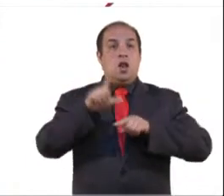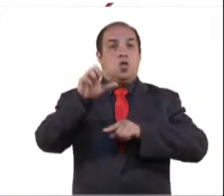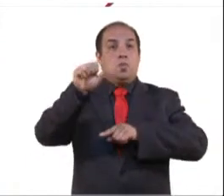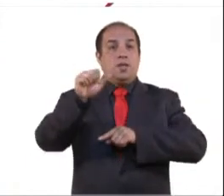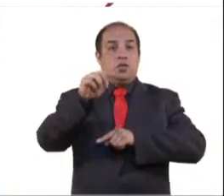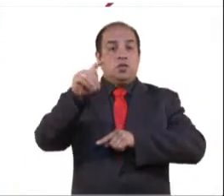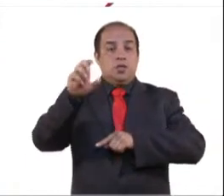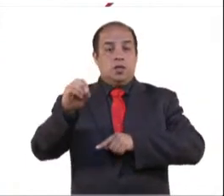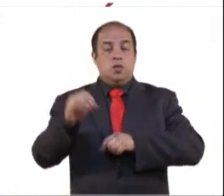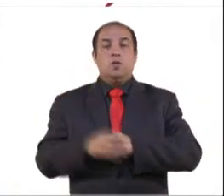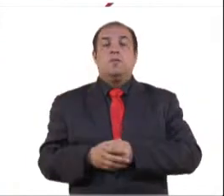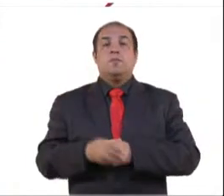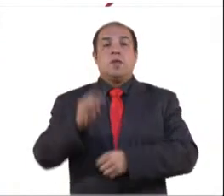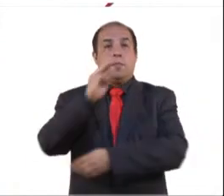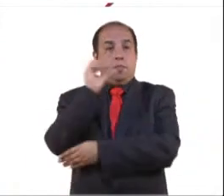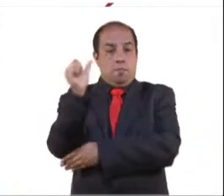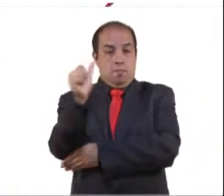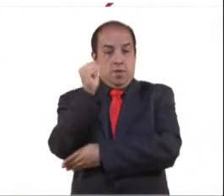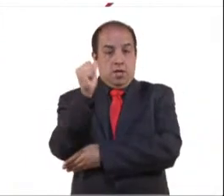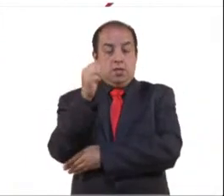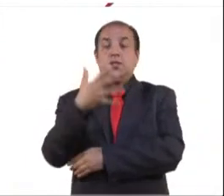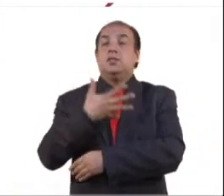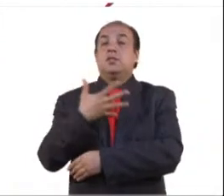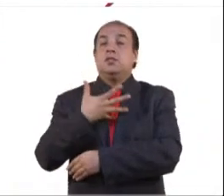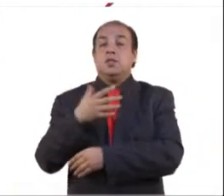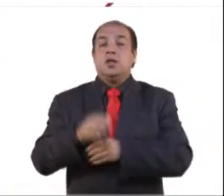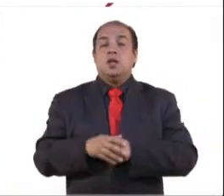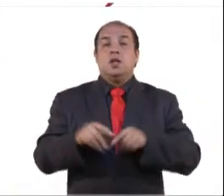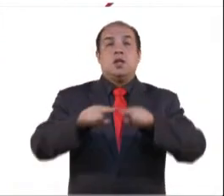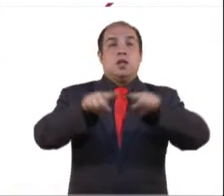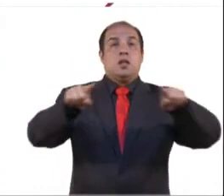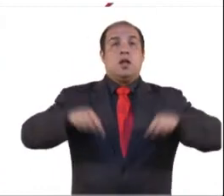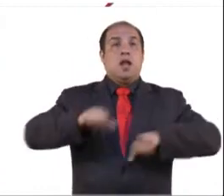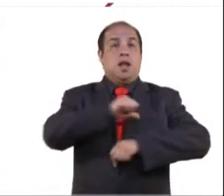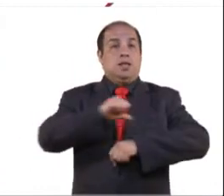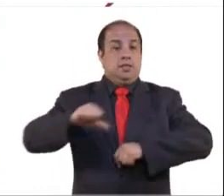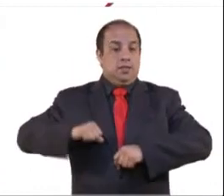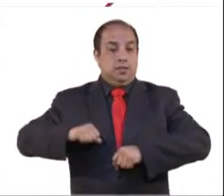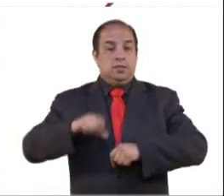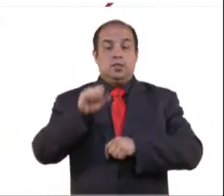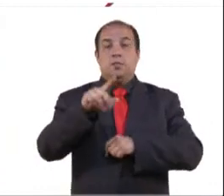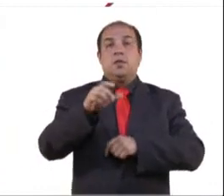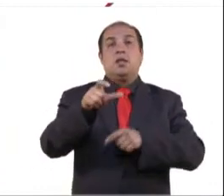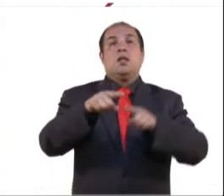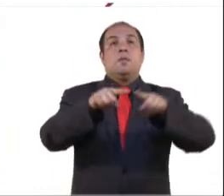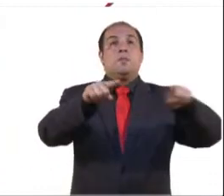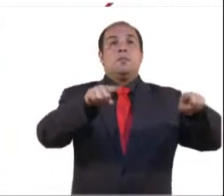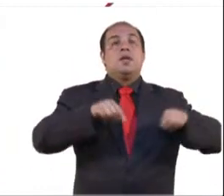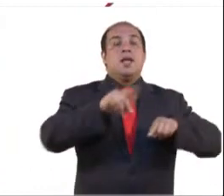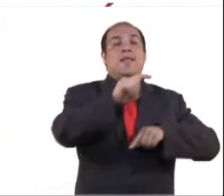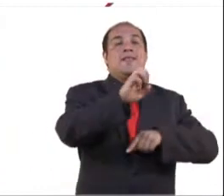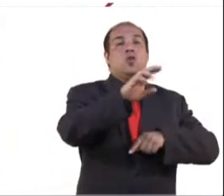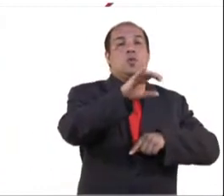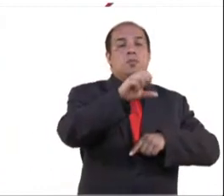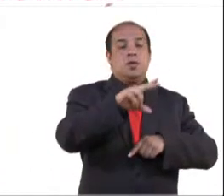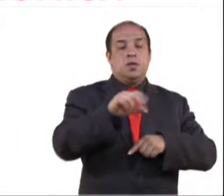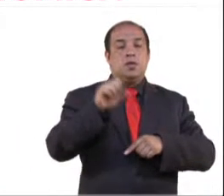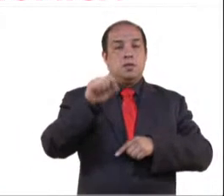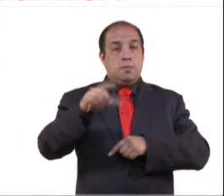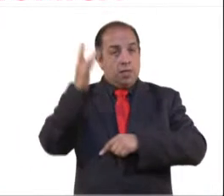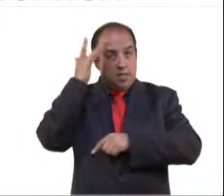está ubicada en la explanada de la Alcaldía y habilitaremos 2 módulos adicionales en la explanada de Tecomit y en San Pablo